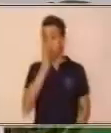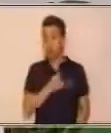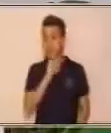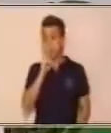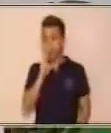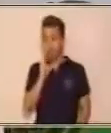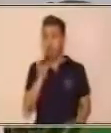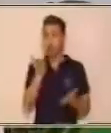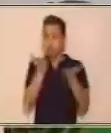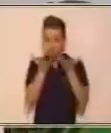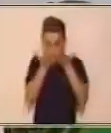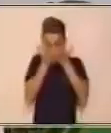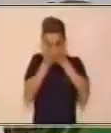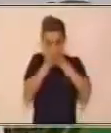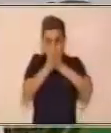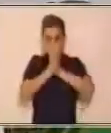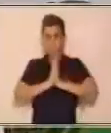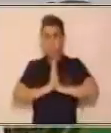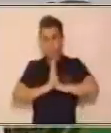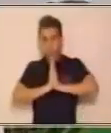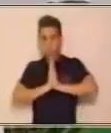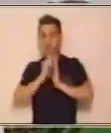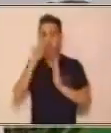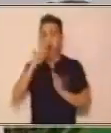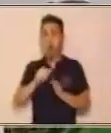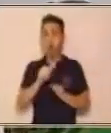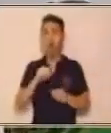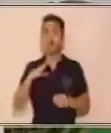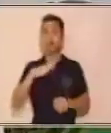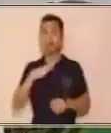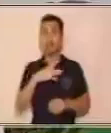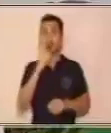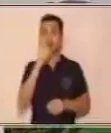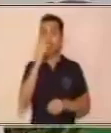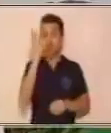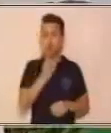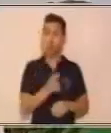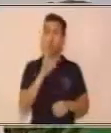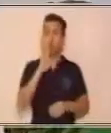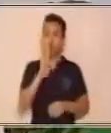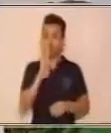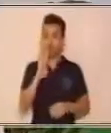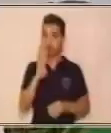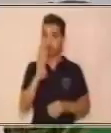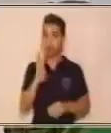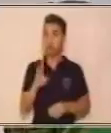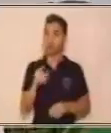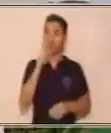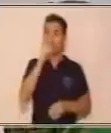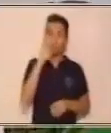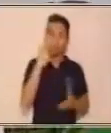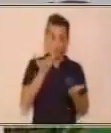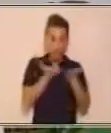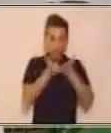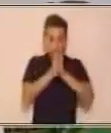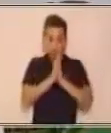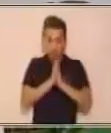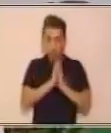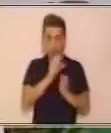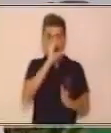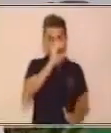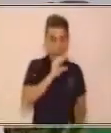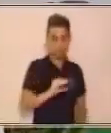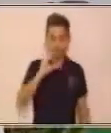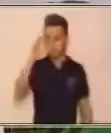voy a dividir en cuartos. Y recuerdas que cuando doblamos la hoja, cada una de estas partes se llamaba